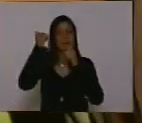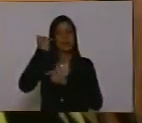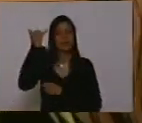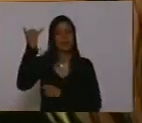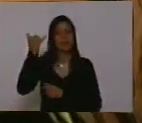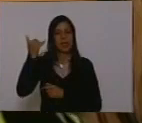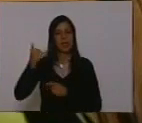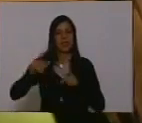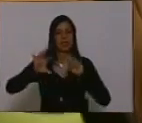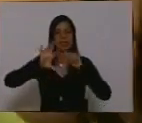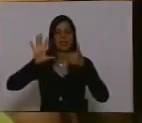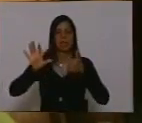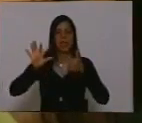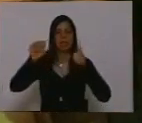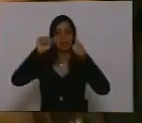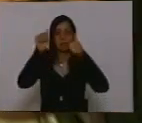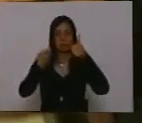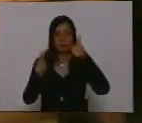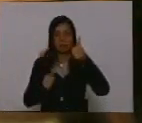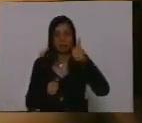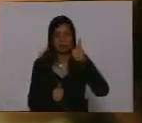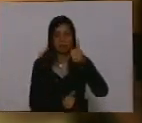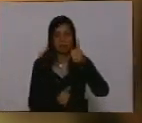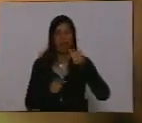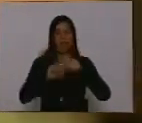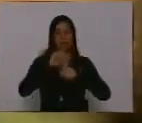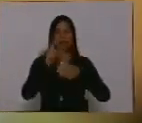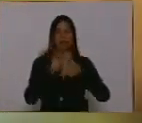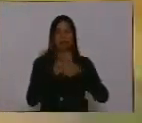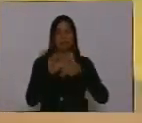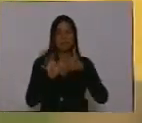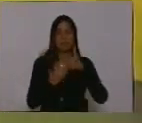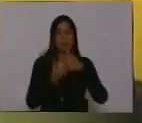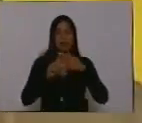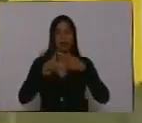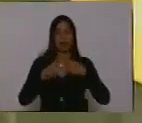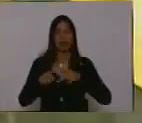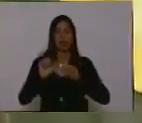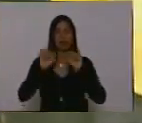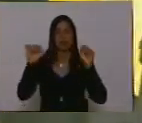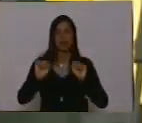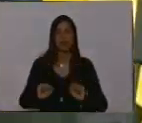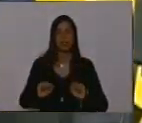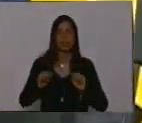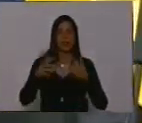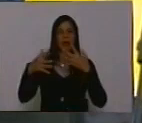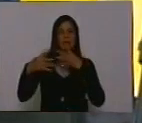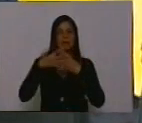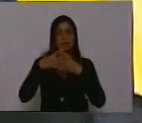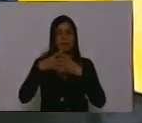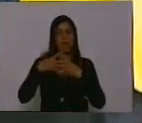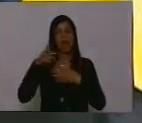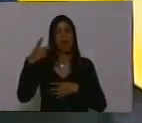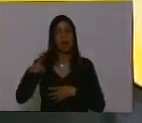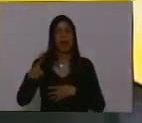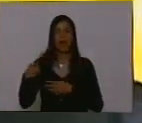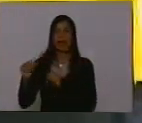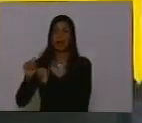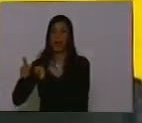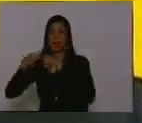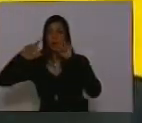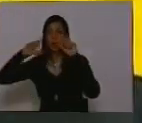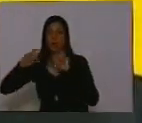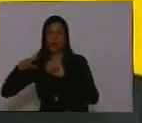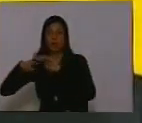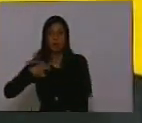6 subsistemas, donde tenemos el subsistema penitenciario, donde hemos ido con estos compañeros, ¿verdad?, a